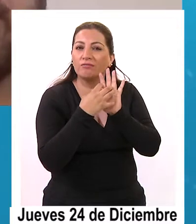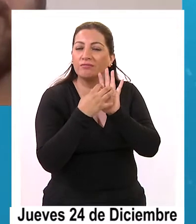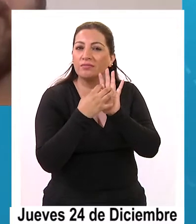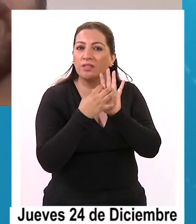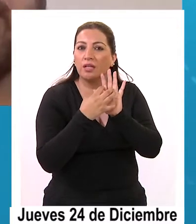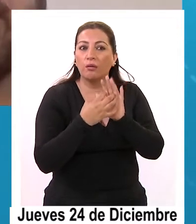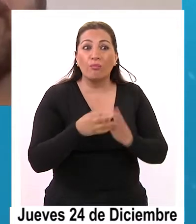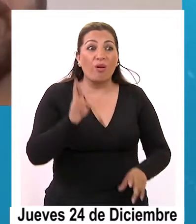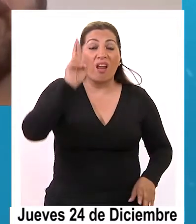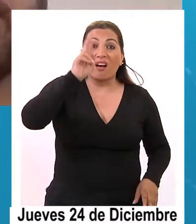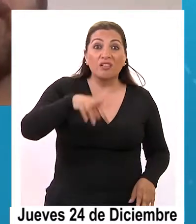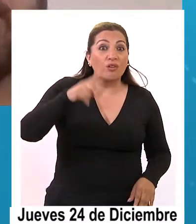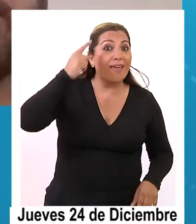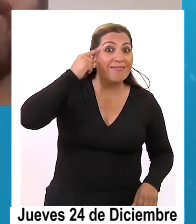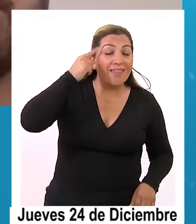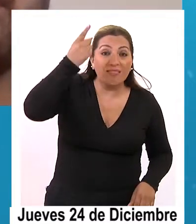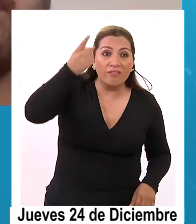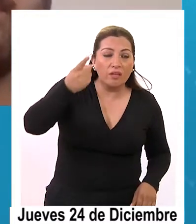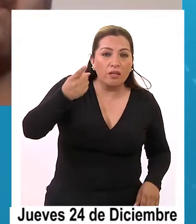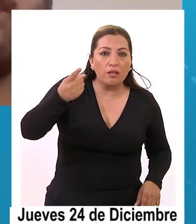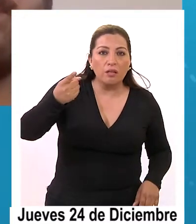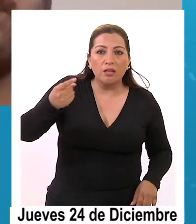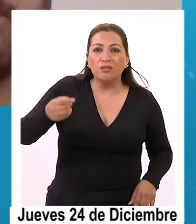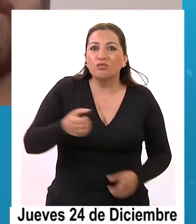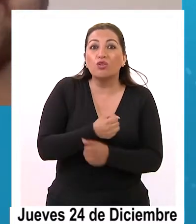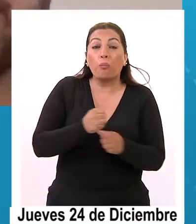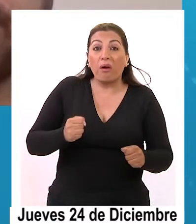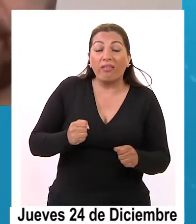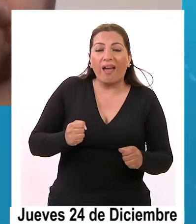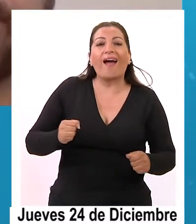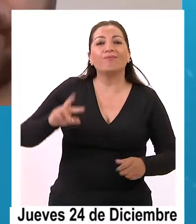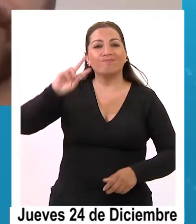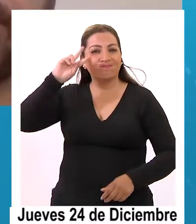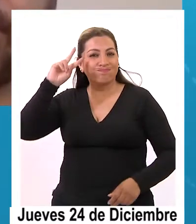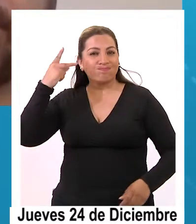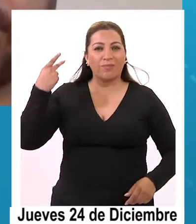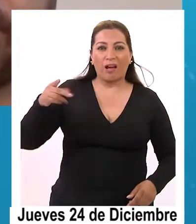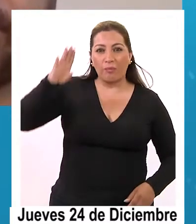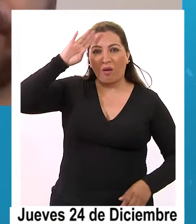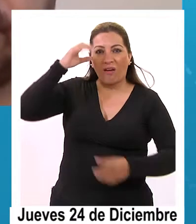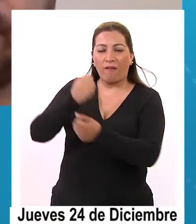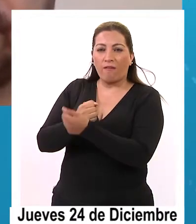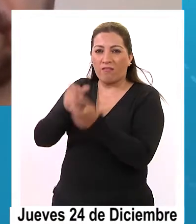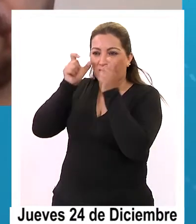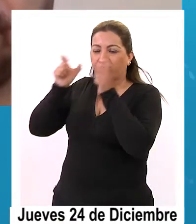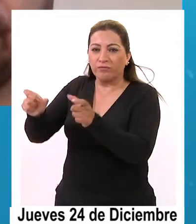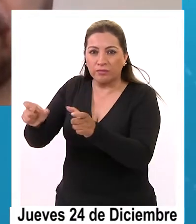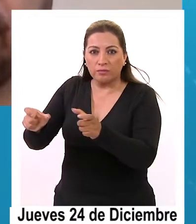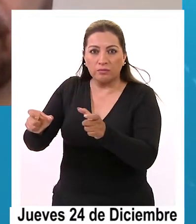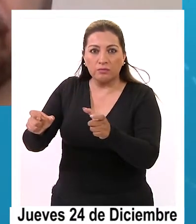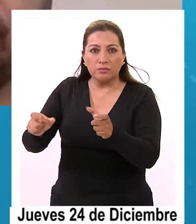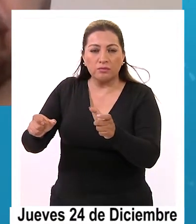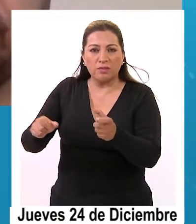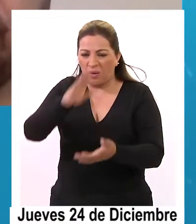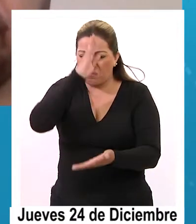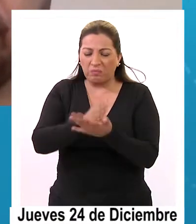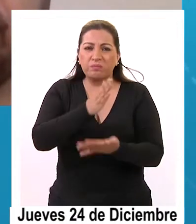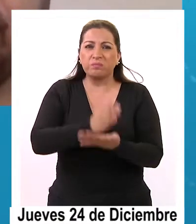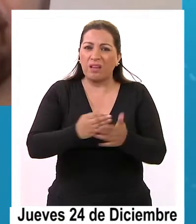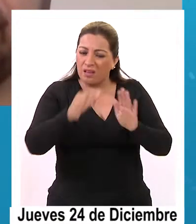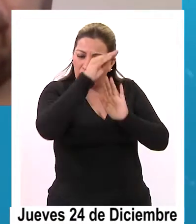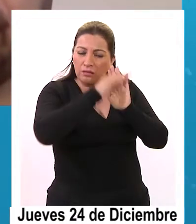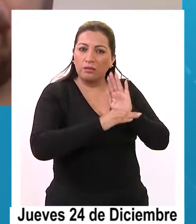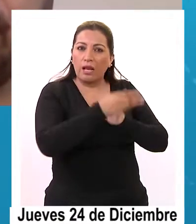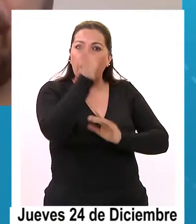fuerza. Si no se entiende razonando, hay que aplicar fuerza. Y esa fuerza transunta en medidas drásticas.